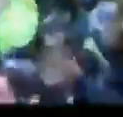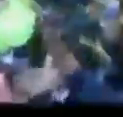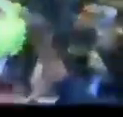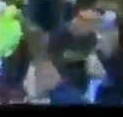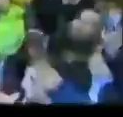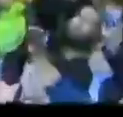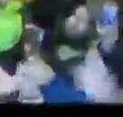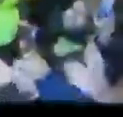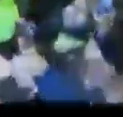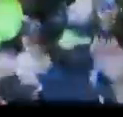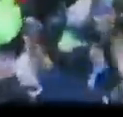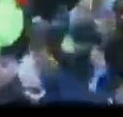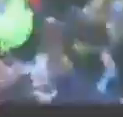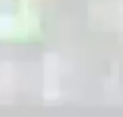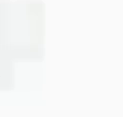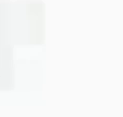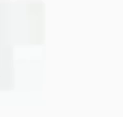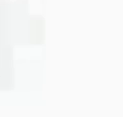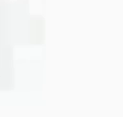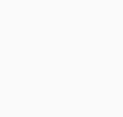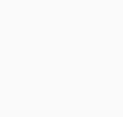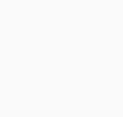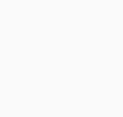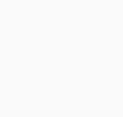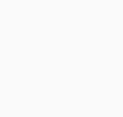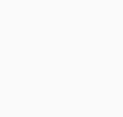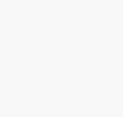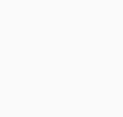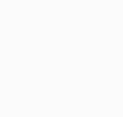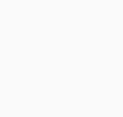sola voz. Gracias, presidente.